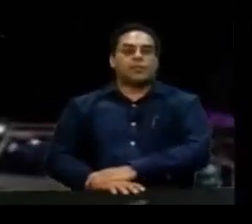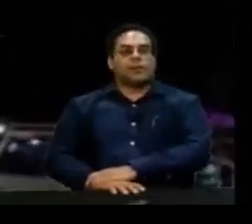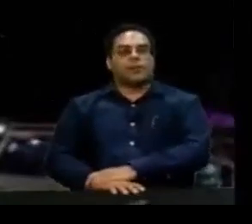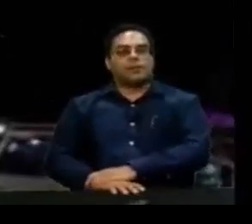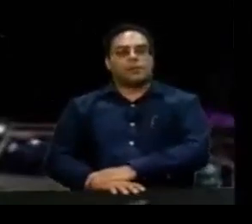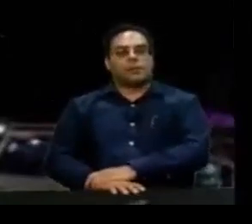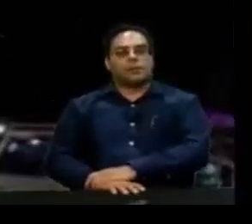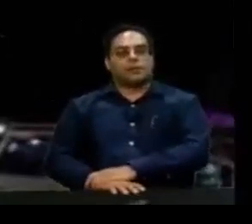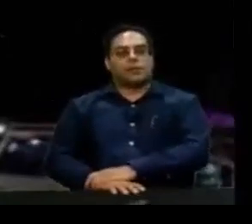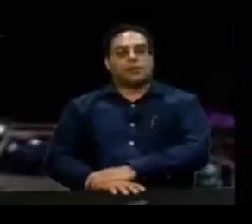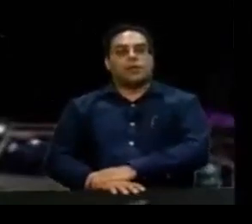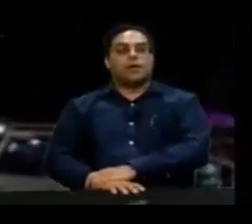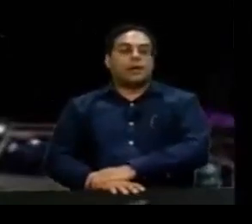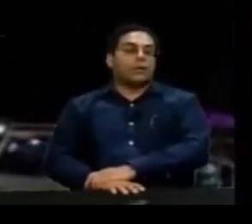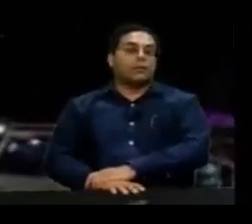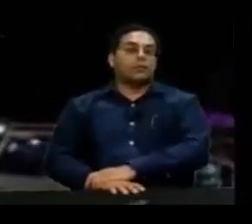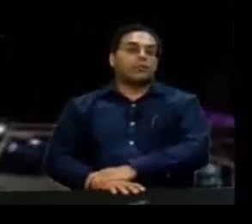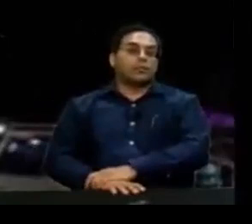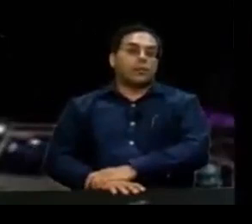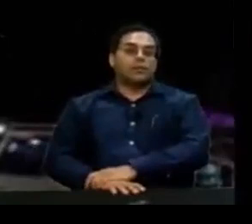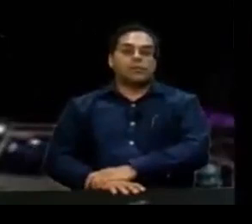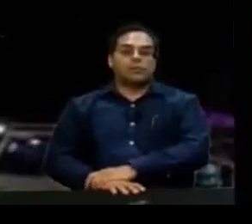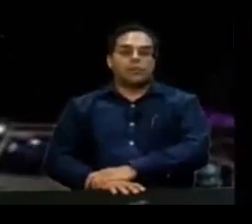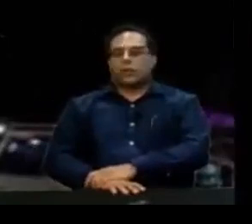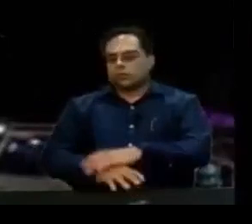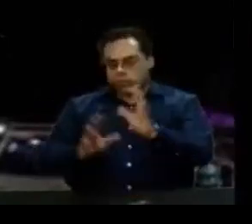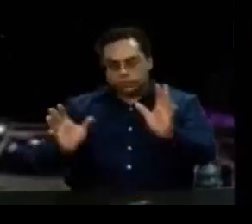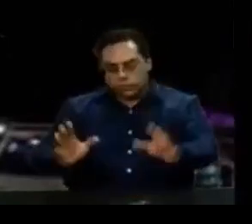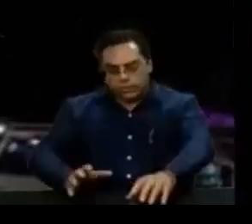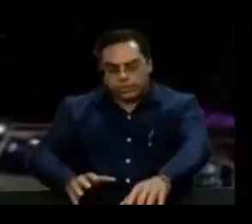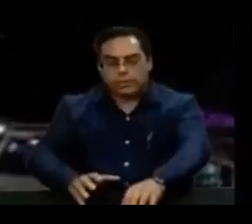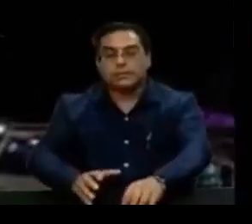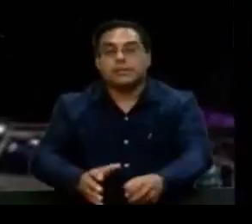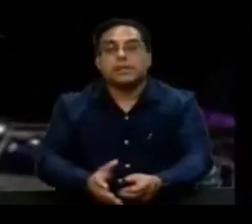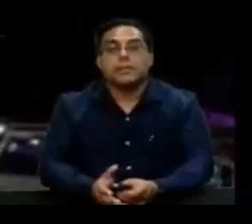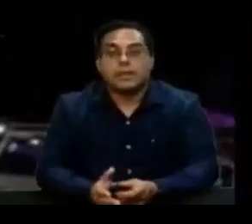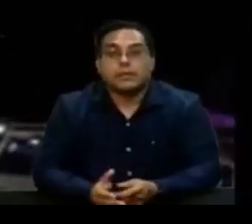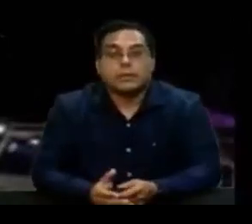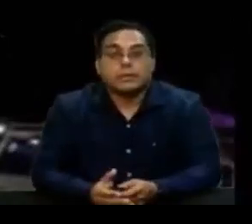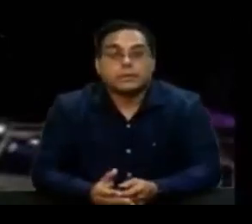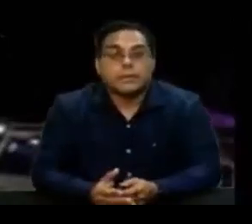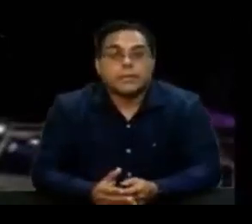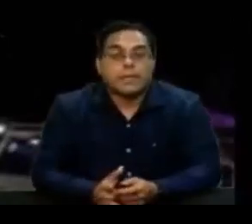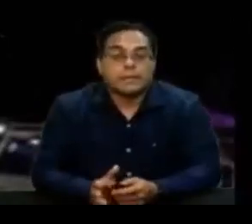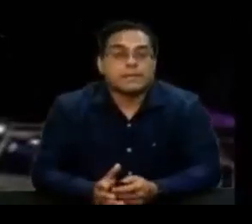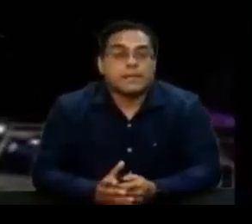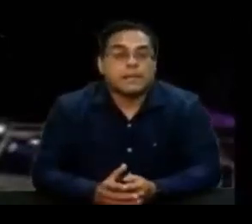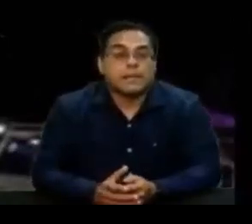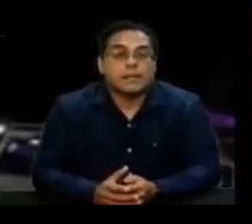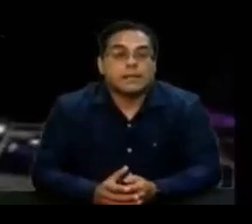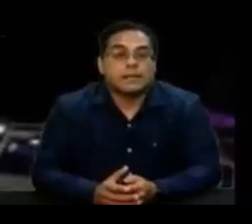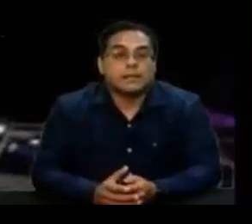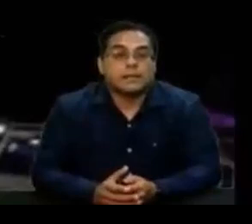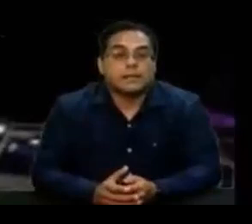estorba para poder hacer la reducción. Claro que hay muchos criterios y muchos manejos, todos muy respetables, pero ese es